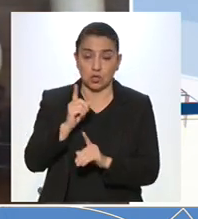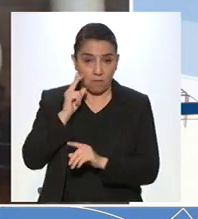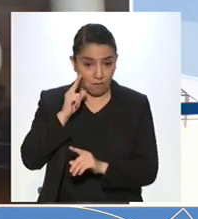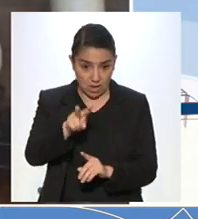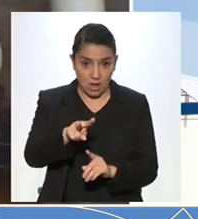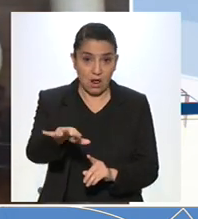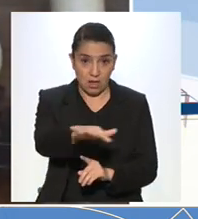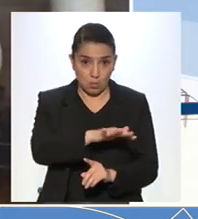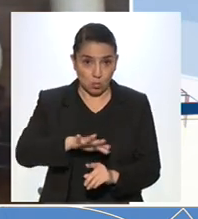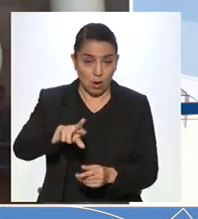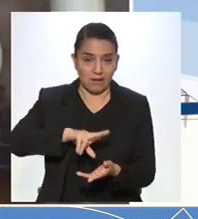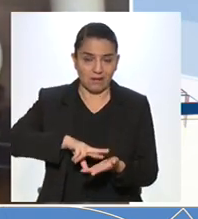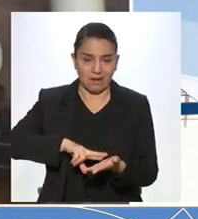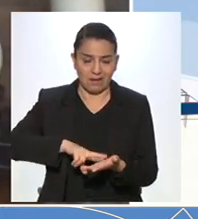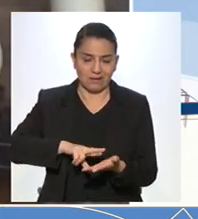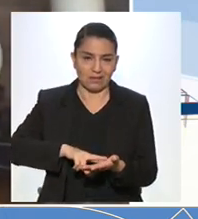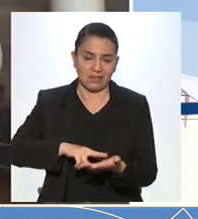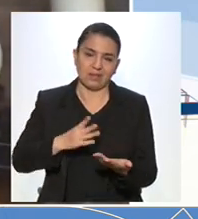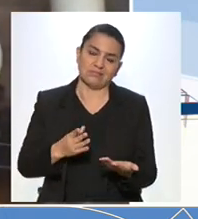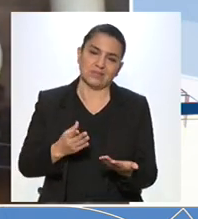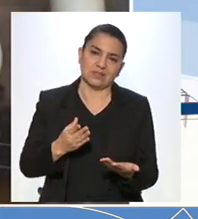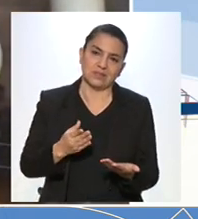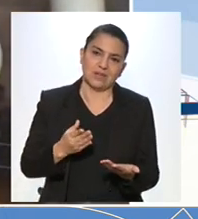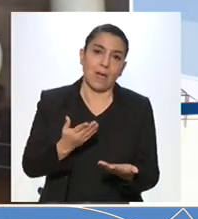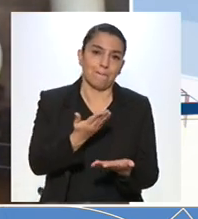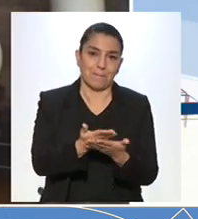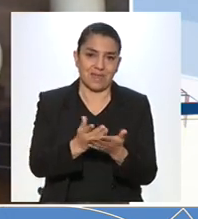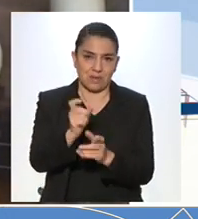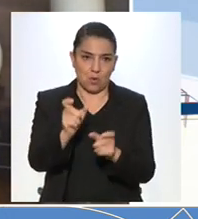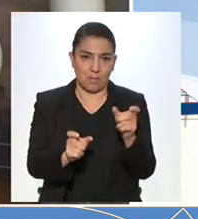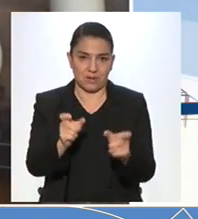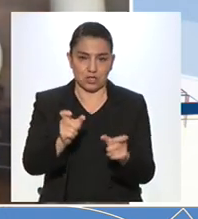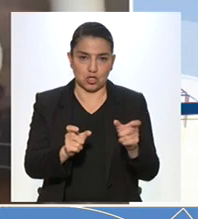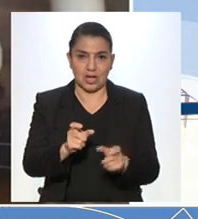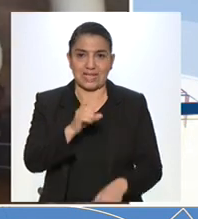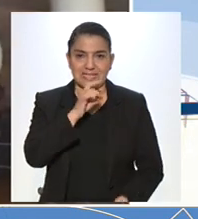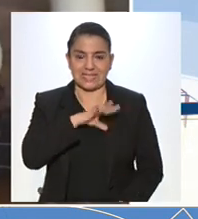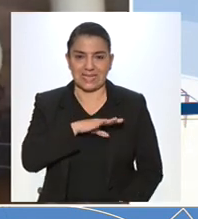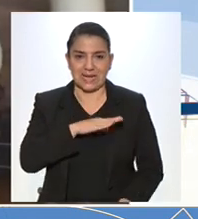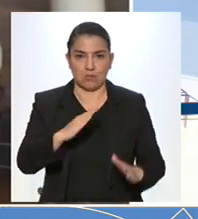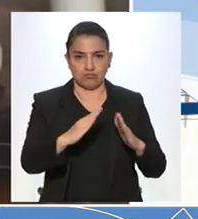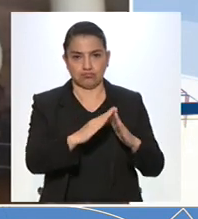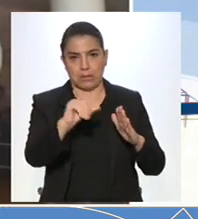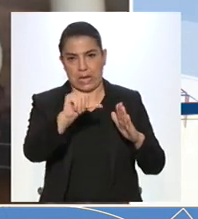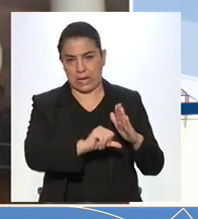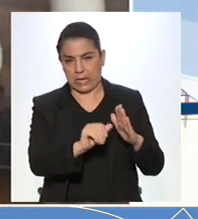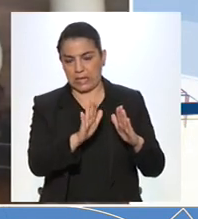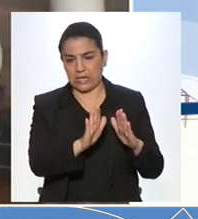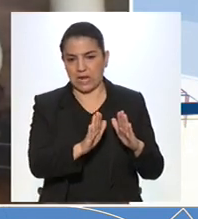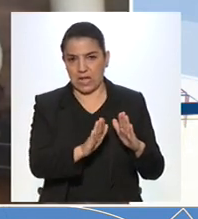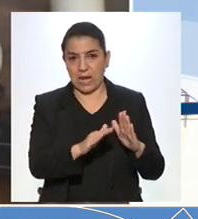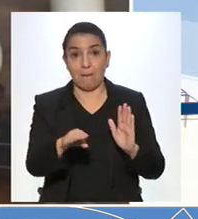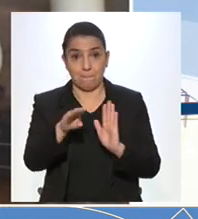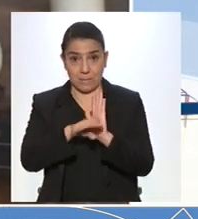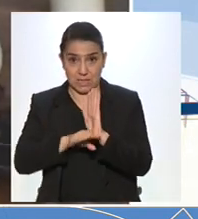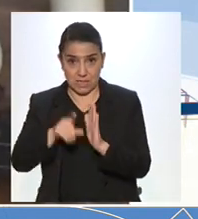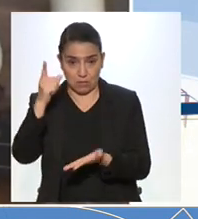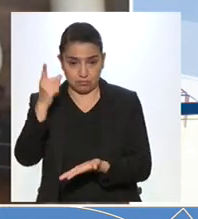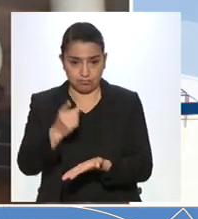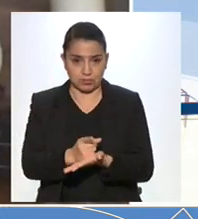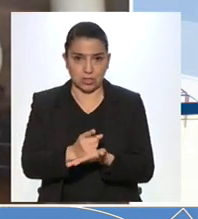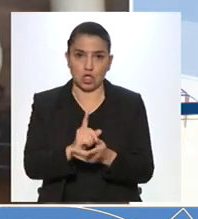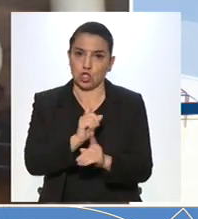ocurriendo, era inevitable que si le pedimos a los chilenos que se aislaran, porque para eso teníamos medidas restrictivas que eran imperativas por lo demás, no